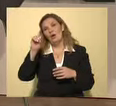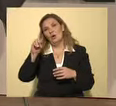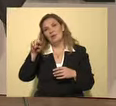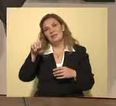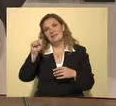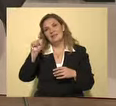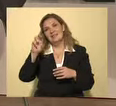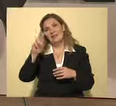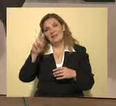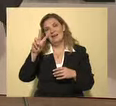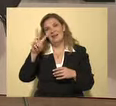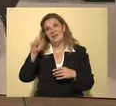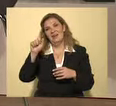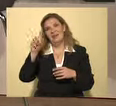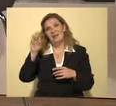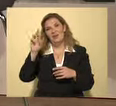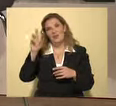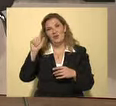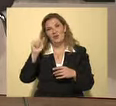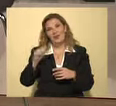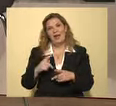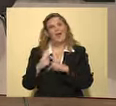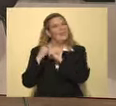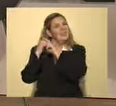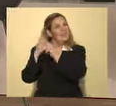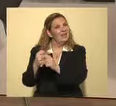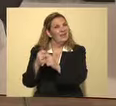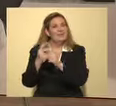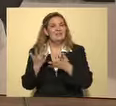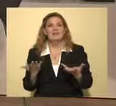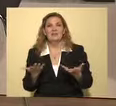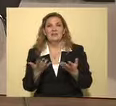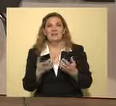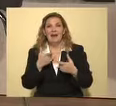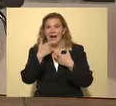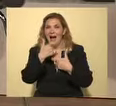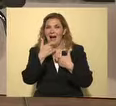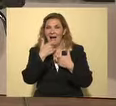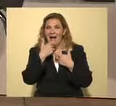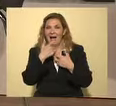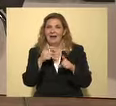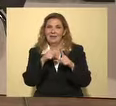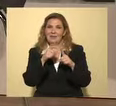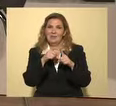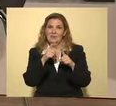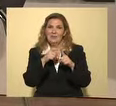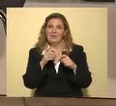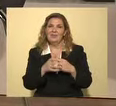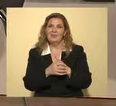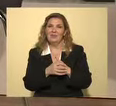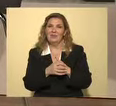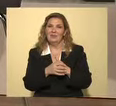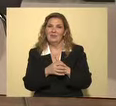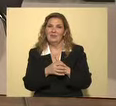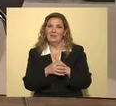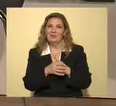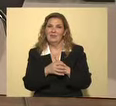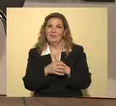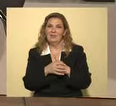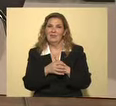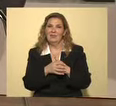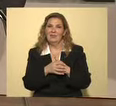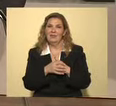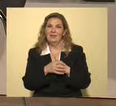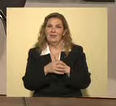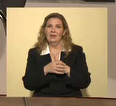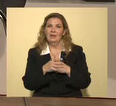No sé si decirlo, ¿lo digo o no lo digo? Ah, ¿verdad? Ahora lo dicen. A ver, dilo. Ahora vamos. Lo dicen. ¿Lo digo o no lo digo? ¿Vas? ¿Un trío es normal o no